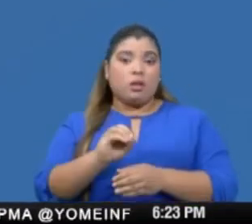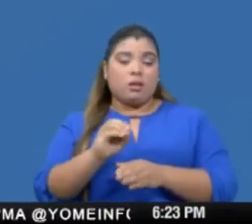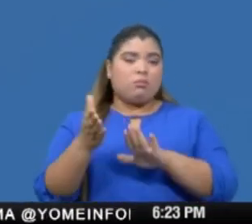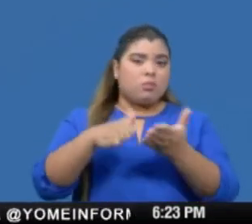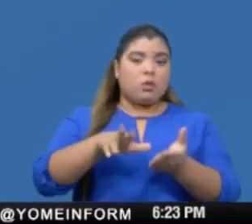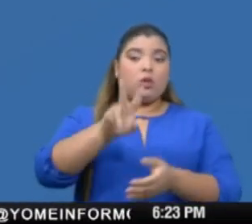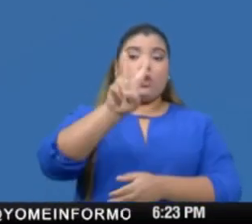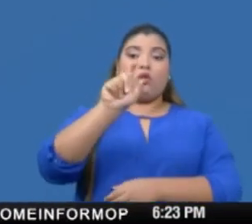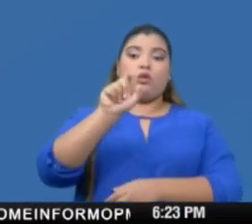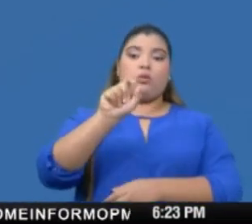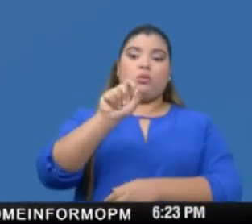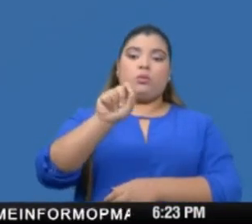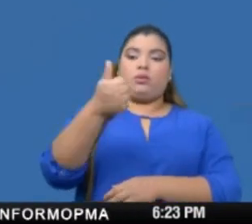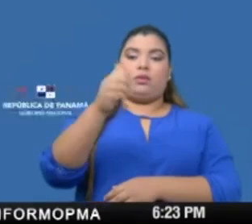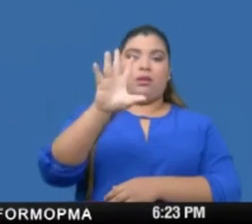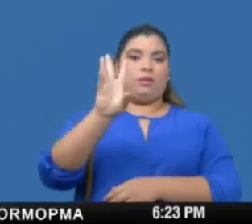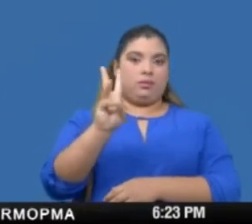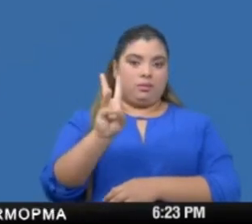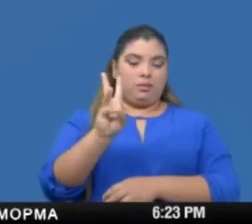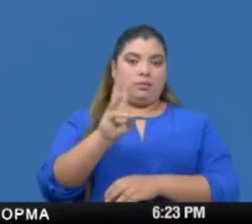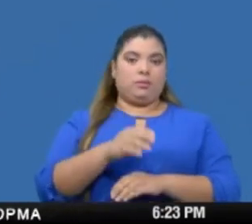el 2.16%.